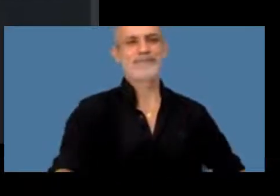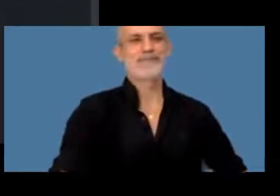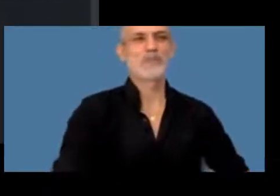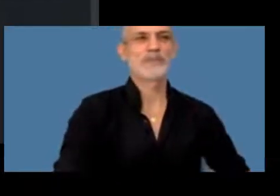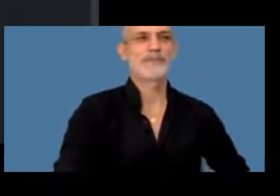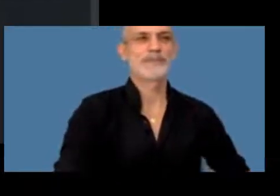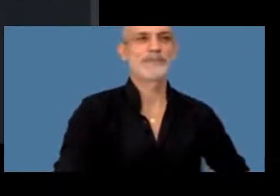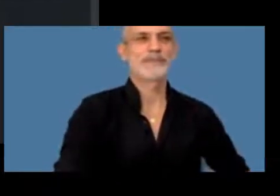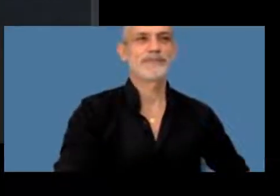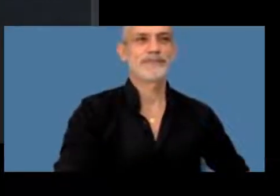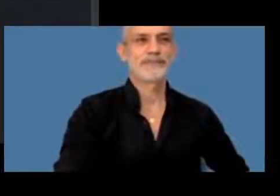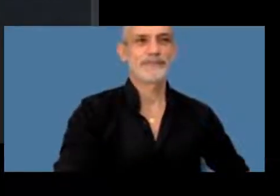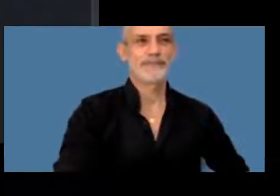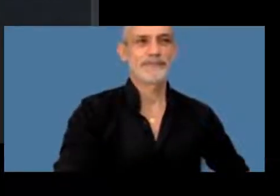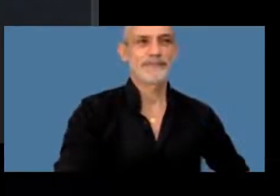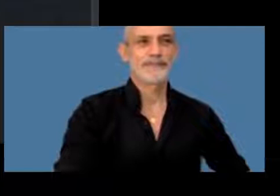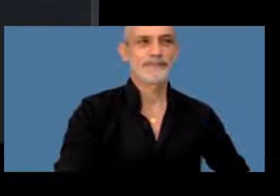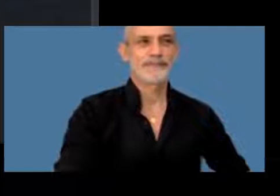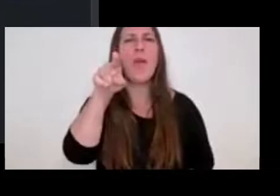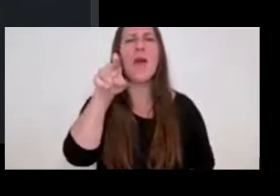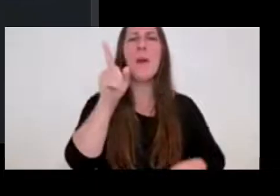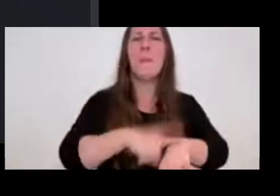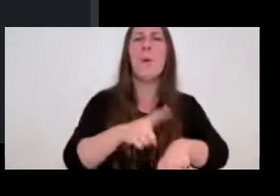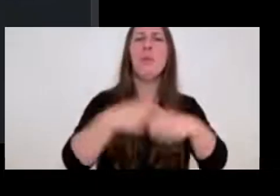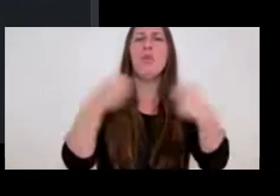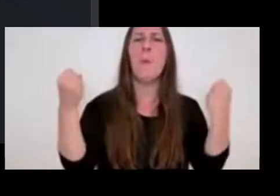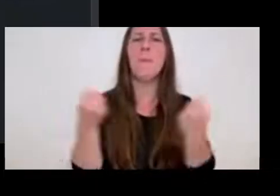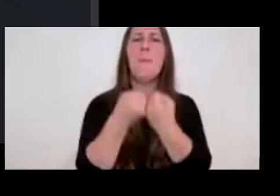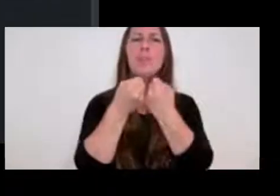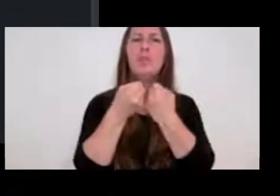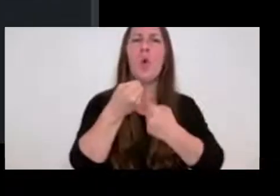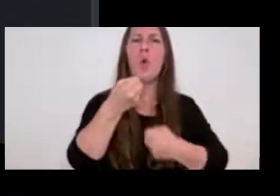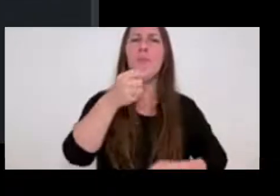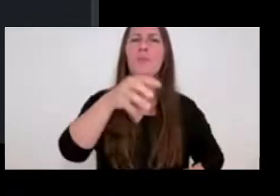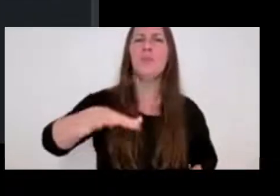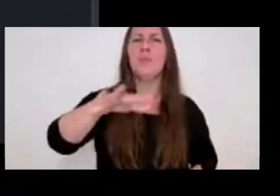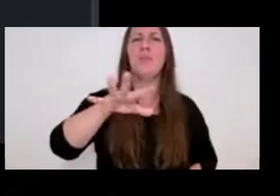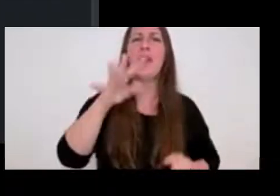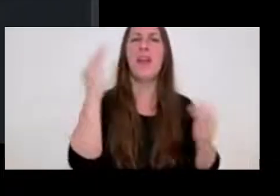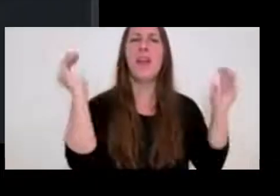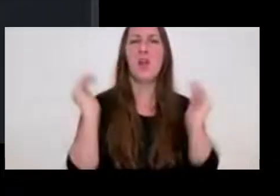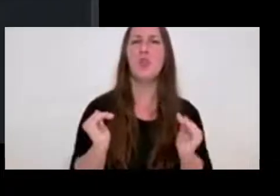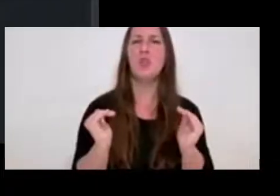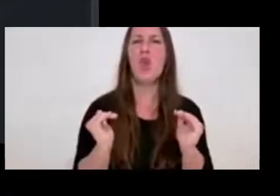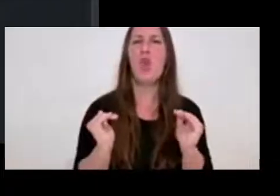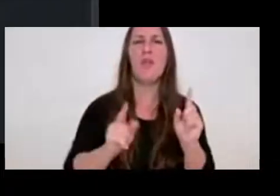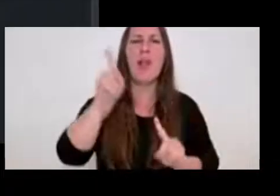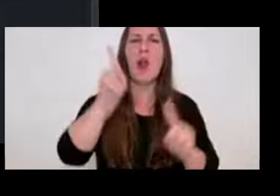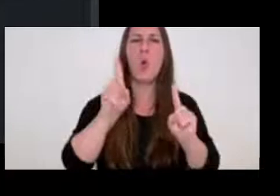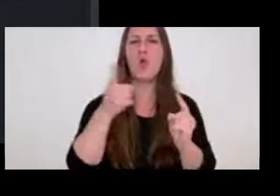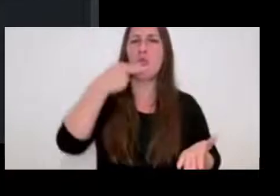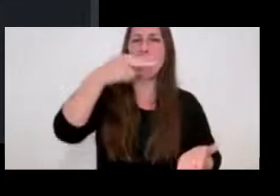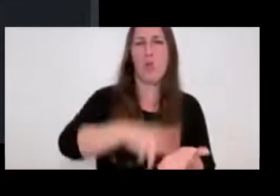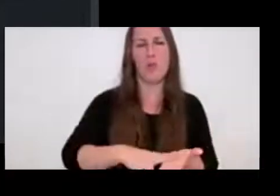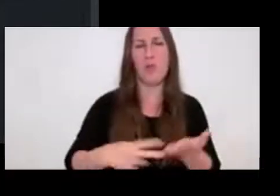94, ¿recuerdan? Cuando fue un pacto, digamos, de reducción de determinada carga fiscal, digamos, ahora